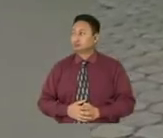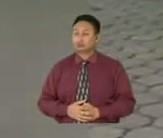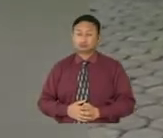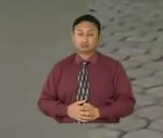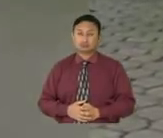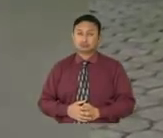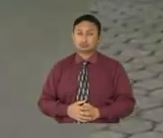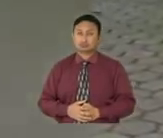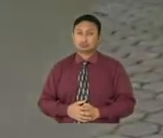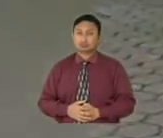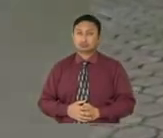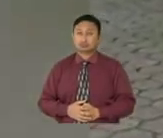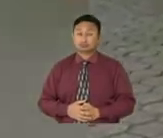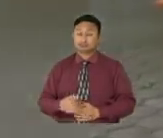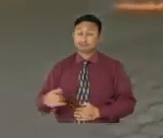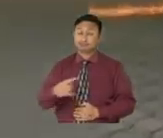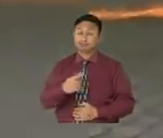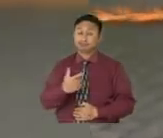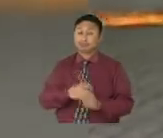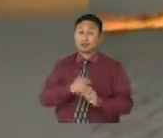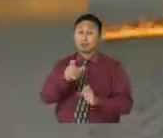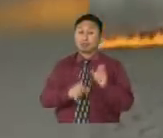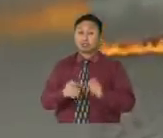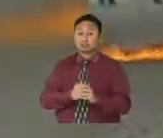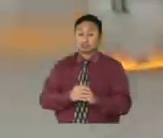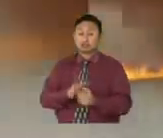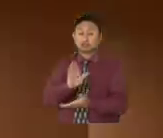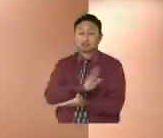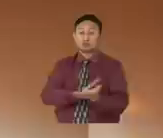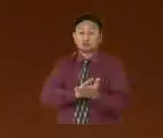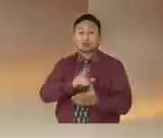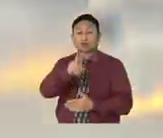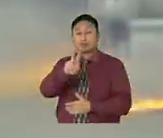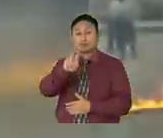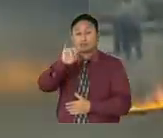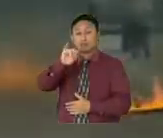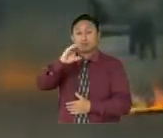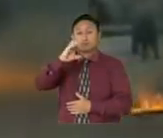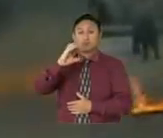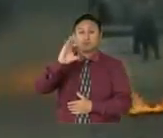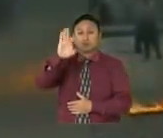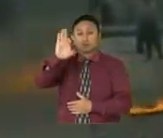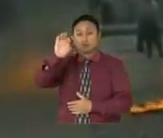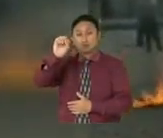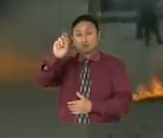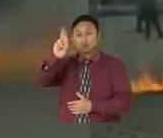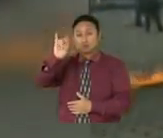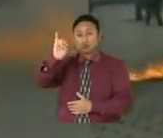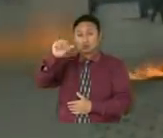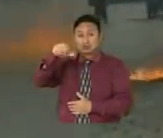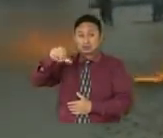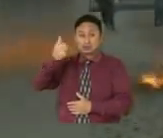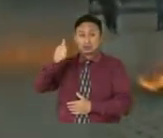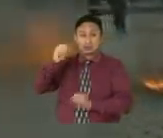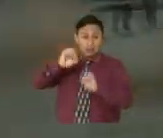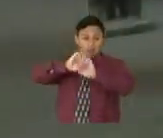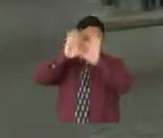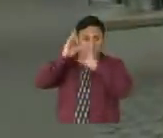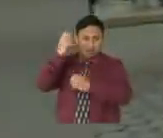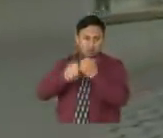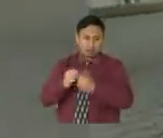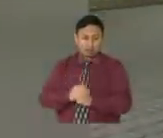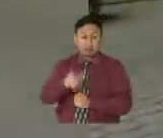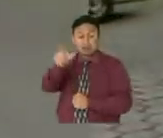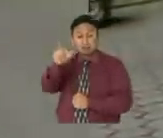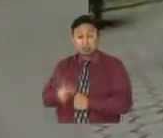La tranquilidad de los moradores del sector de la Victoria al sur de Quito se vio alterada cerca de las 10 de la mañana. Un vecino habría sido abordado por dos